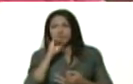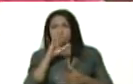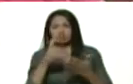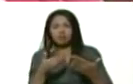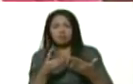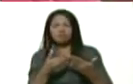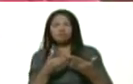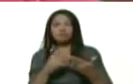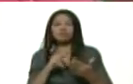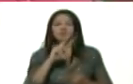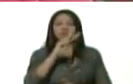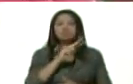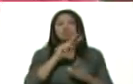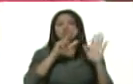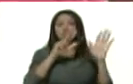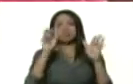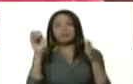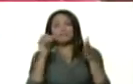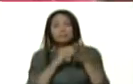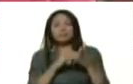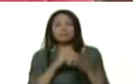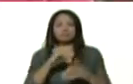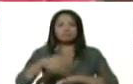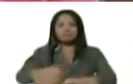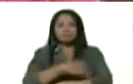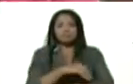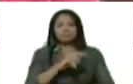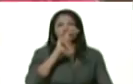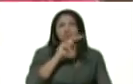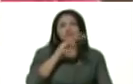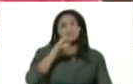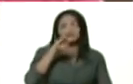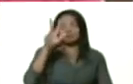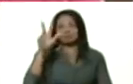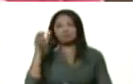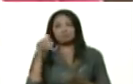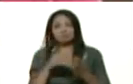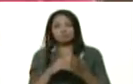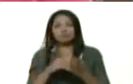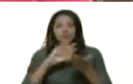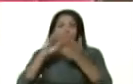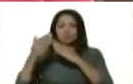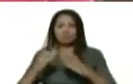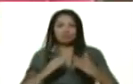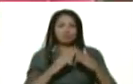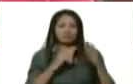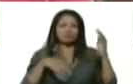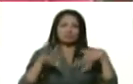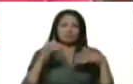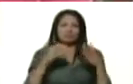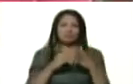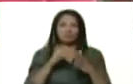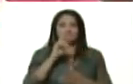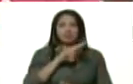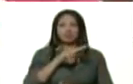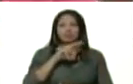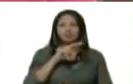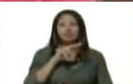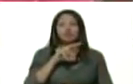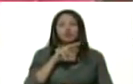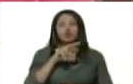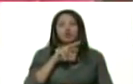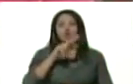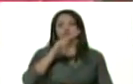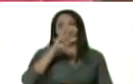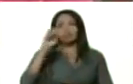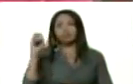las 282 mil calles, de las 48 mil comunidades, de las 14.381 VCH, que es la